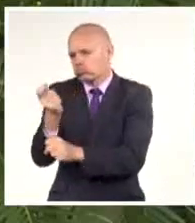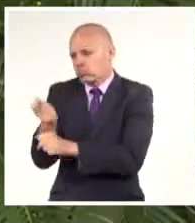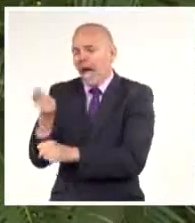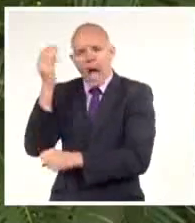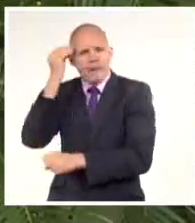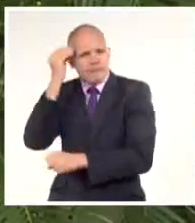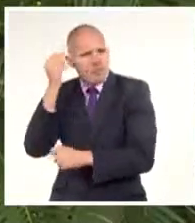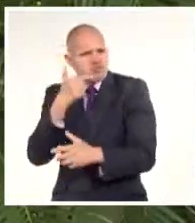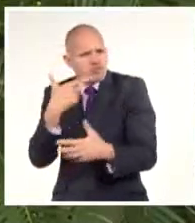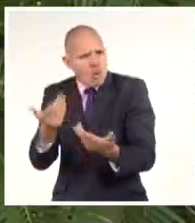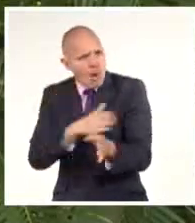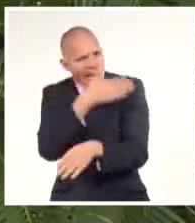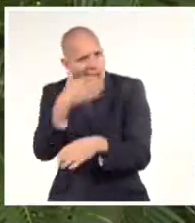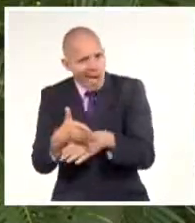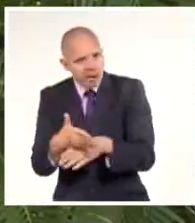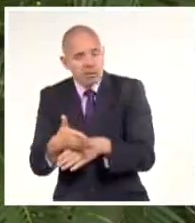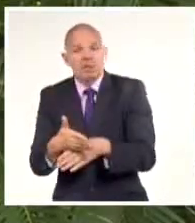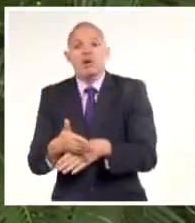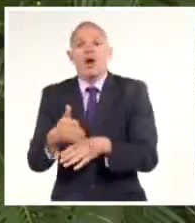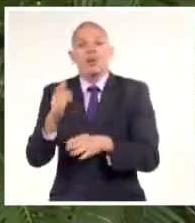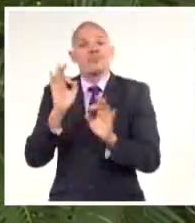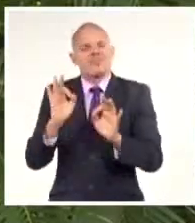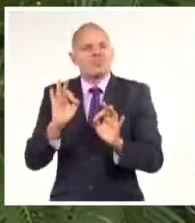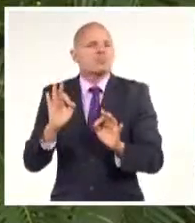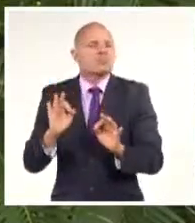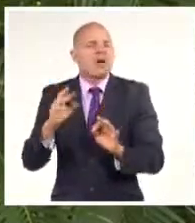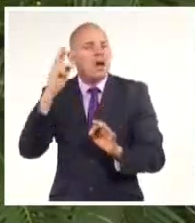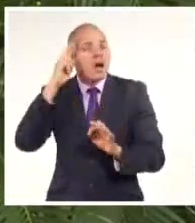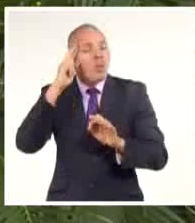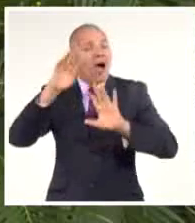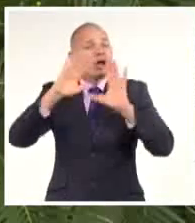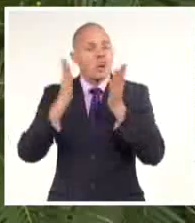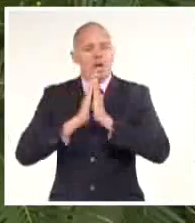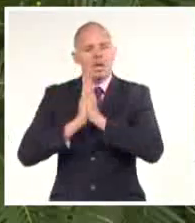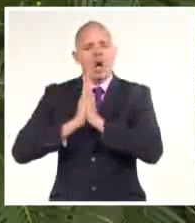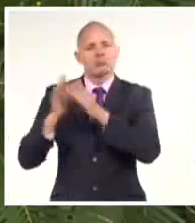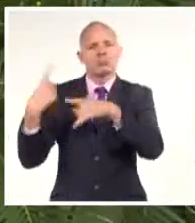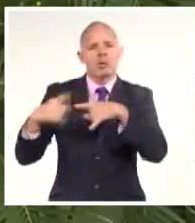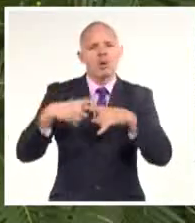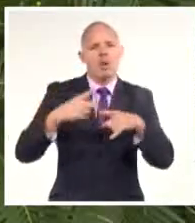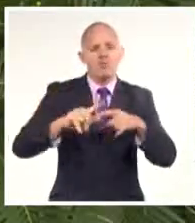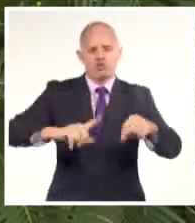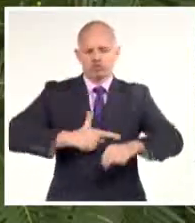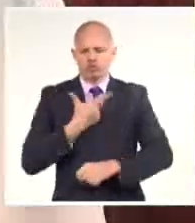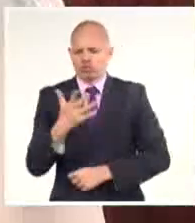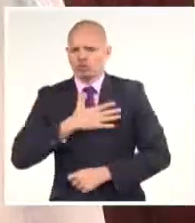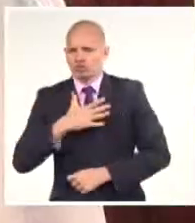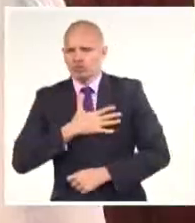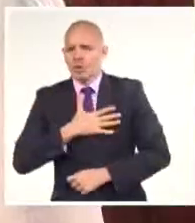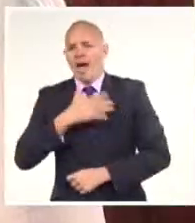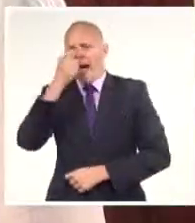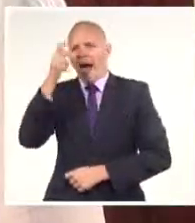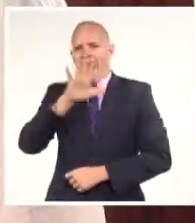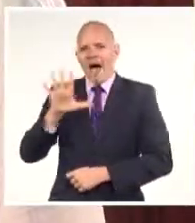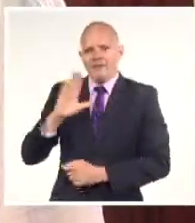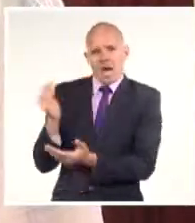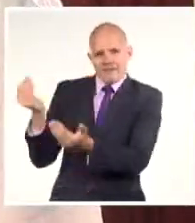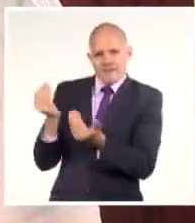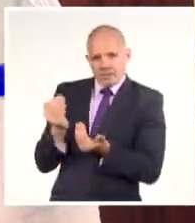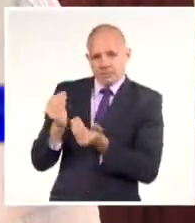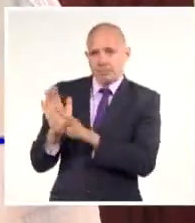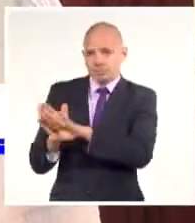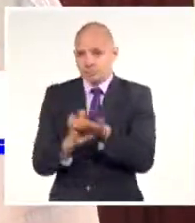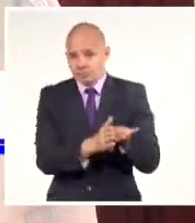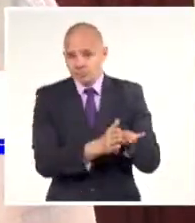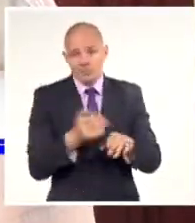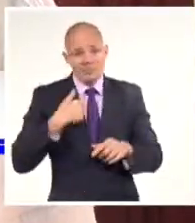Cuba, pero sobre todo por el paradigma de la africanidad como esencia de la resistencia cubana. Nosotros ahora